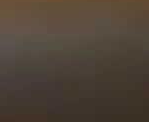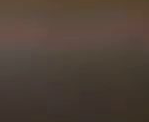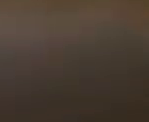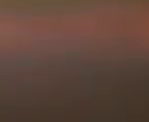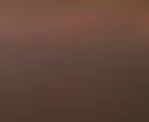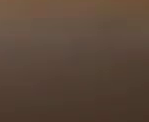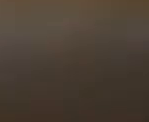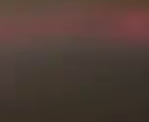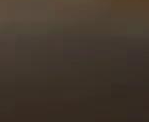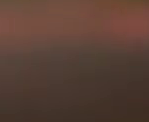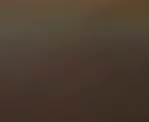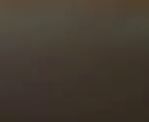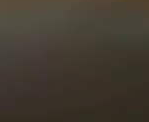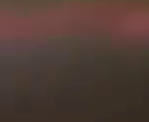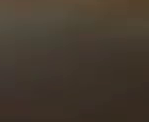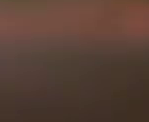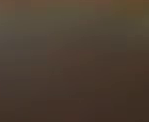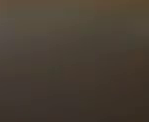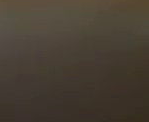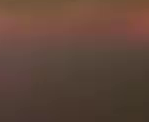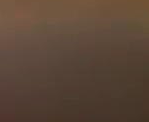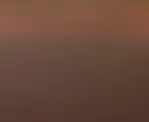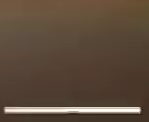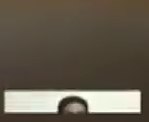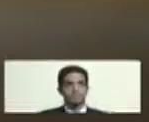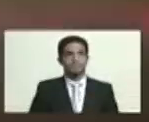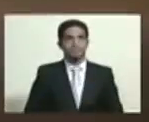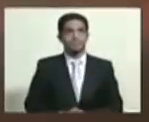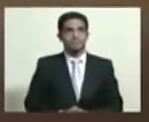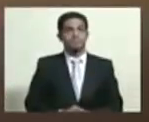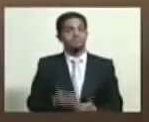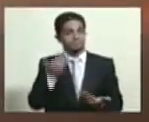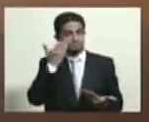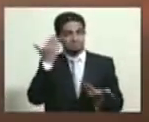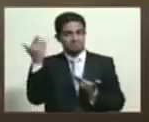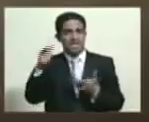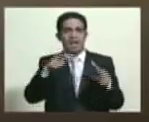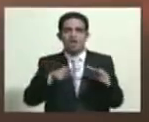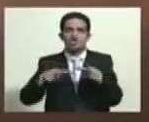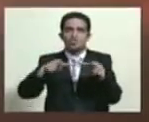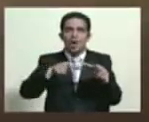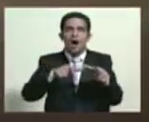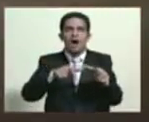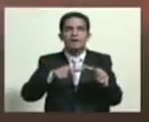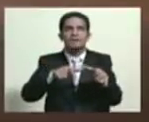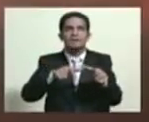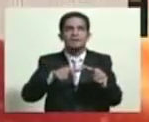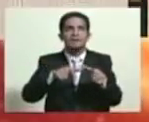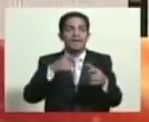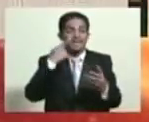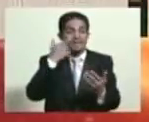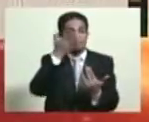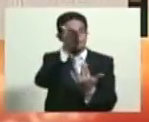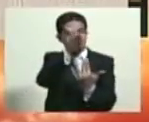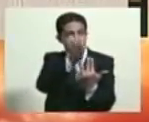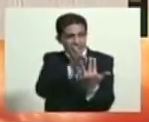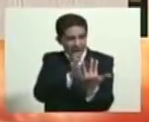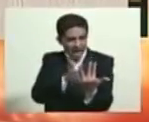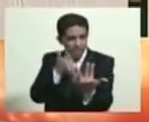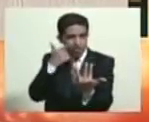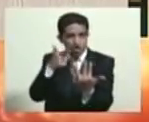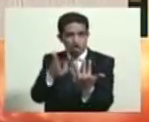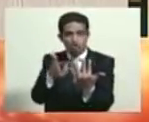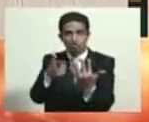Esas imágenes, además, se suscitan en el patio, en un patio que está en el medio de todos los otros patios de